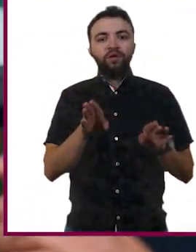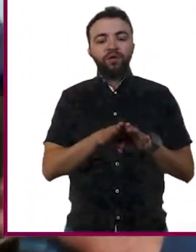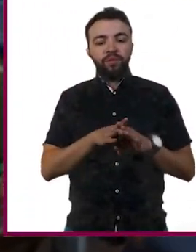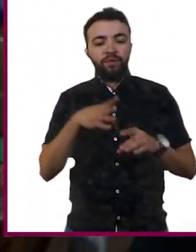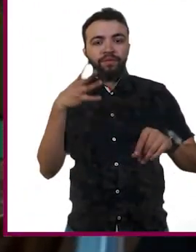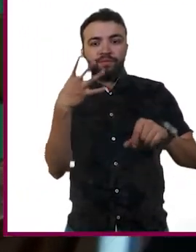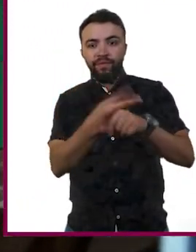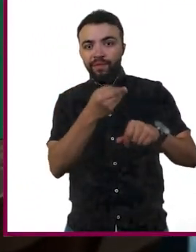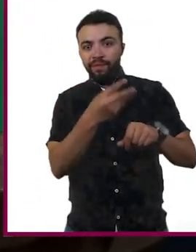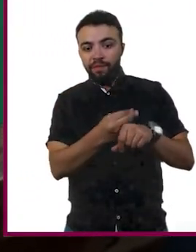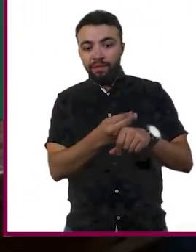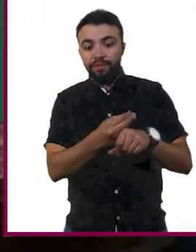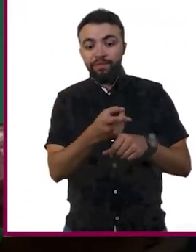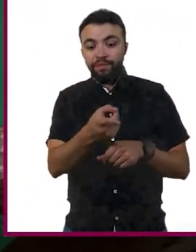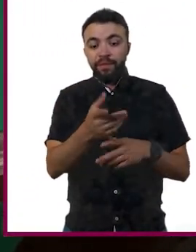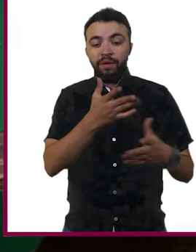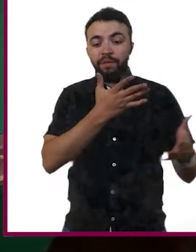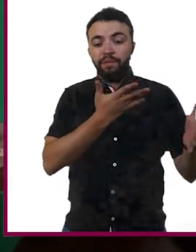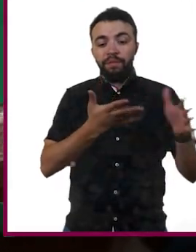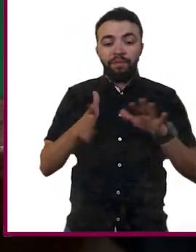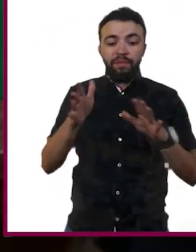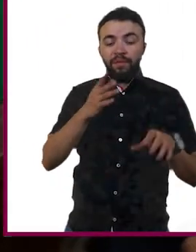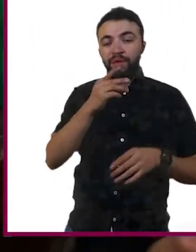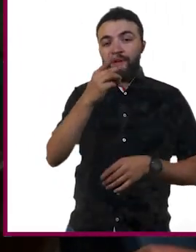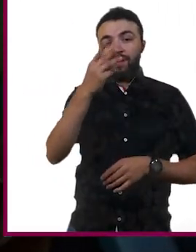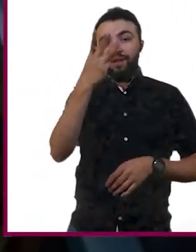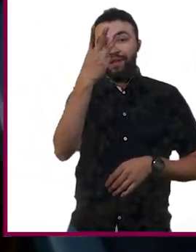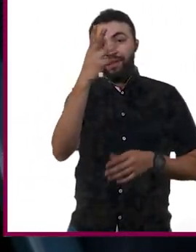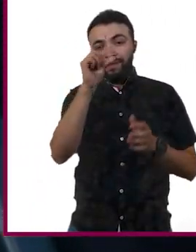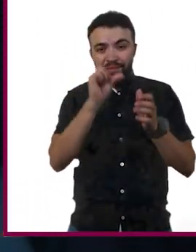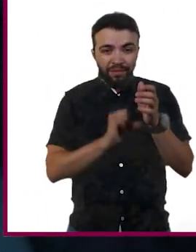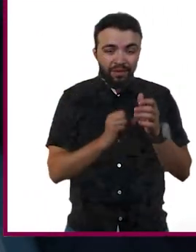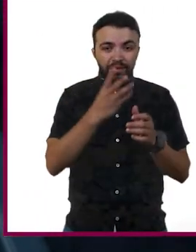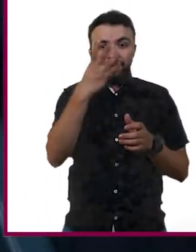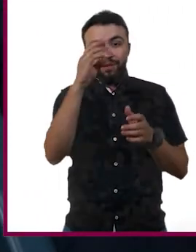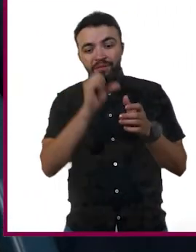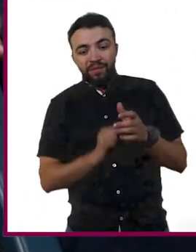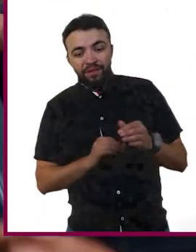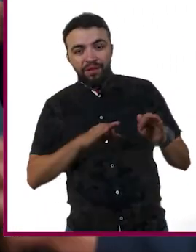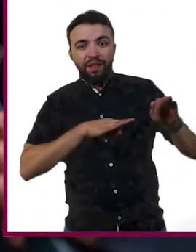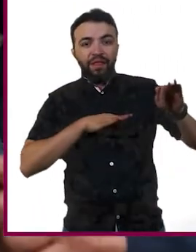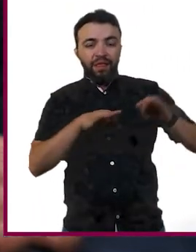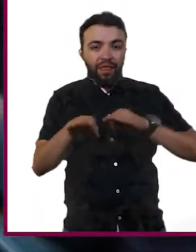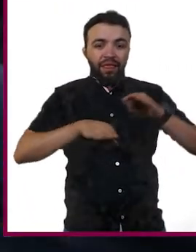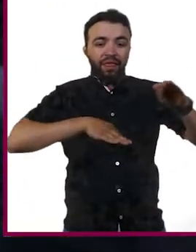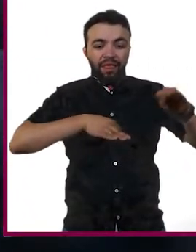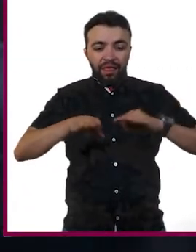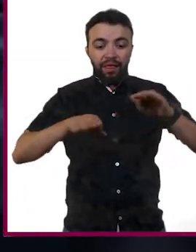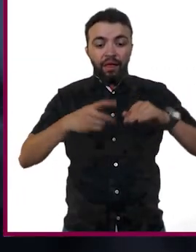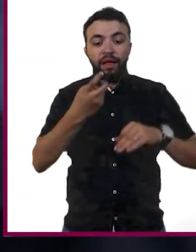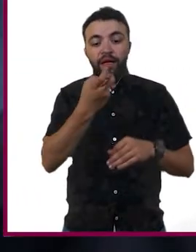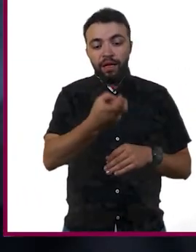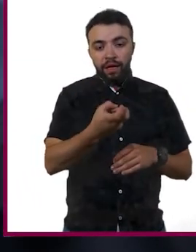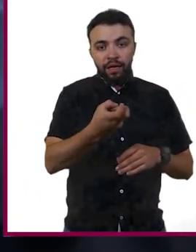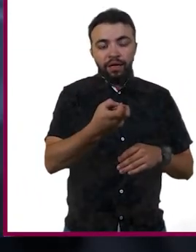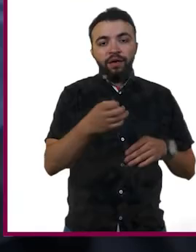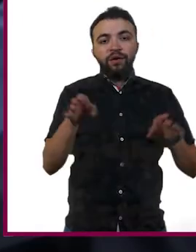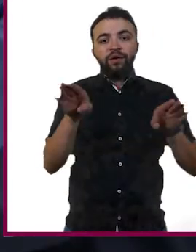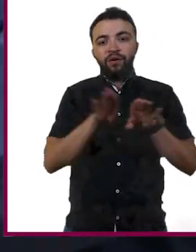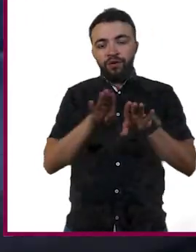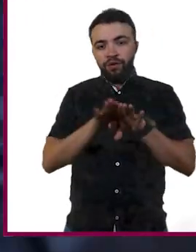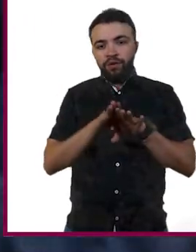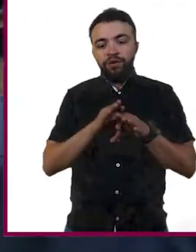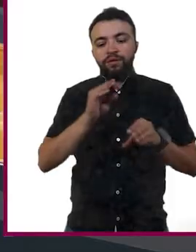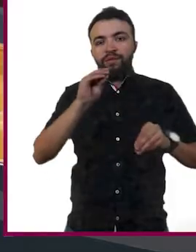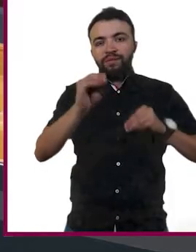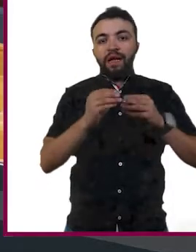y por lo menos lleva de 3 a 4 meses de trabajo. Esto que es un clavecín que se está restaurando, pero